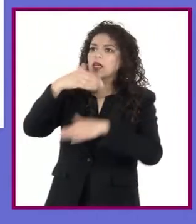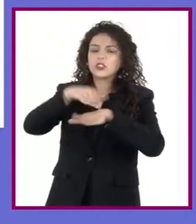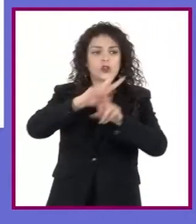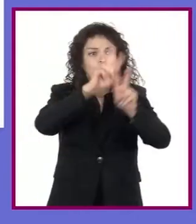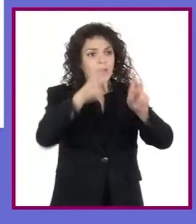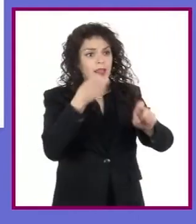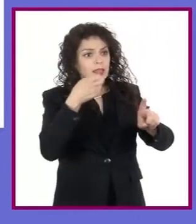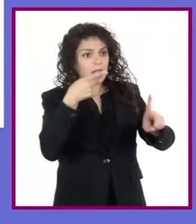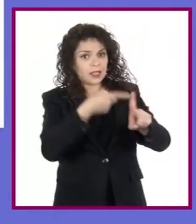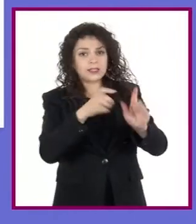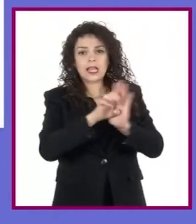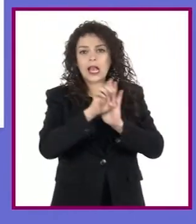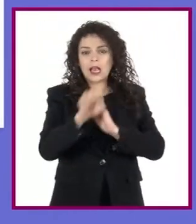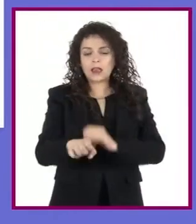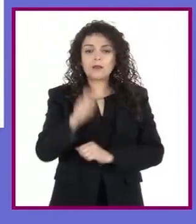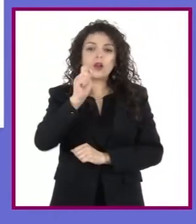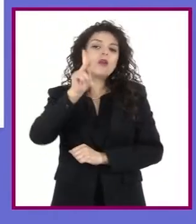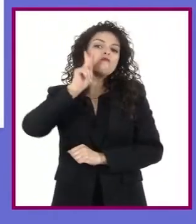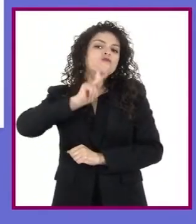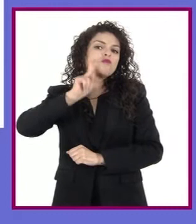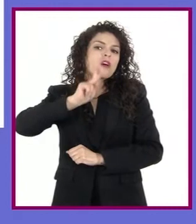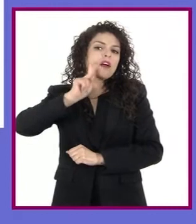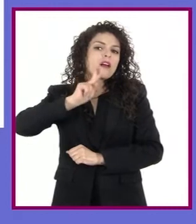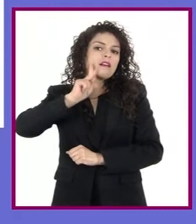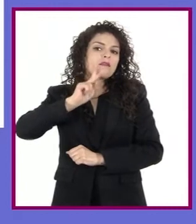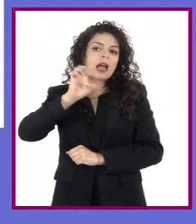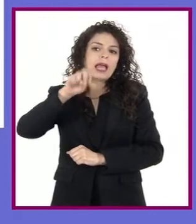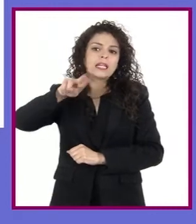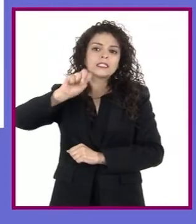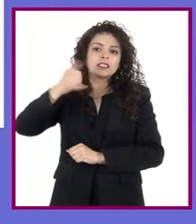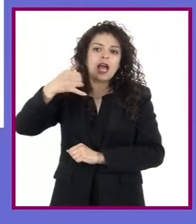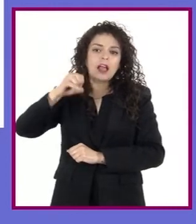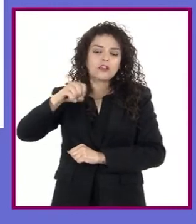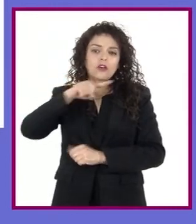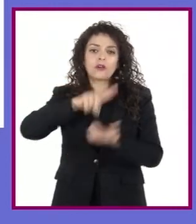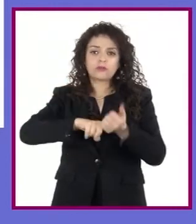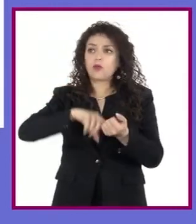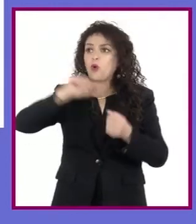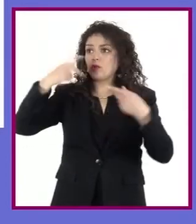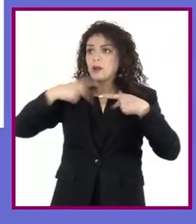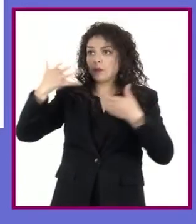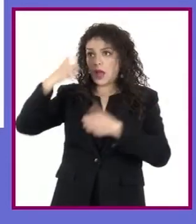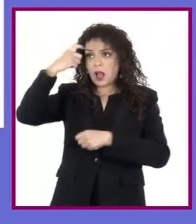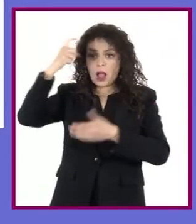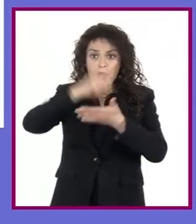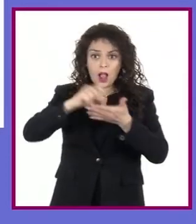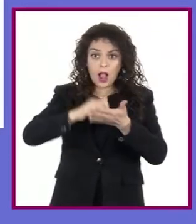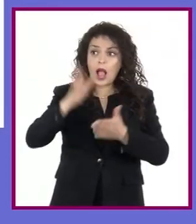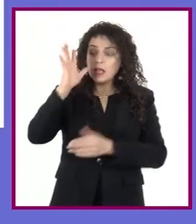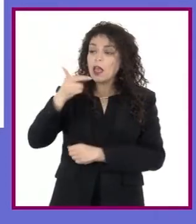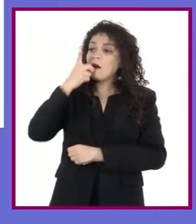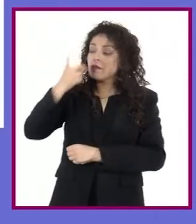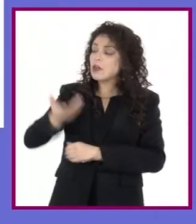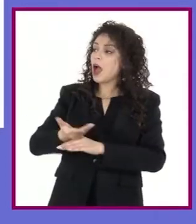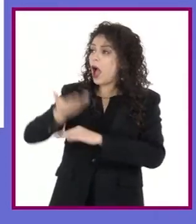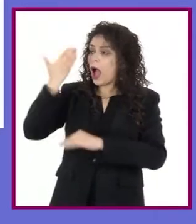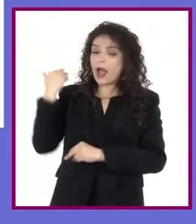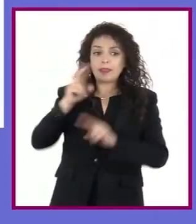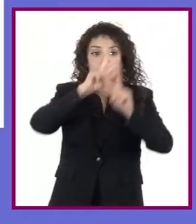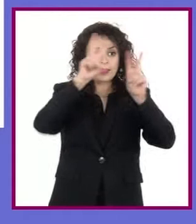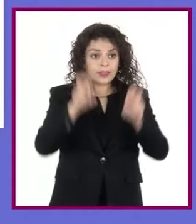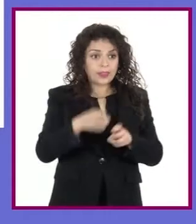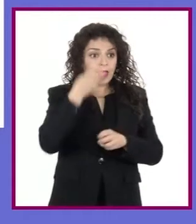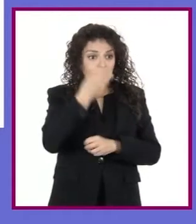cuando realizamos ensayos y estamos refiriendo a otros autores que ya hablaron sobre el tema que nosotros vamos a